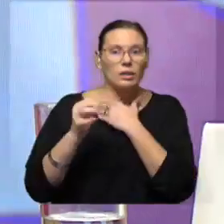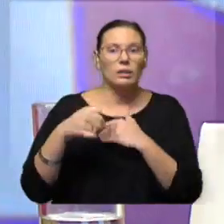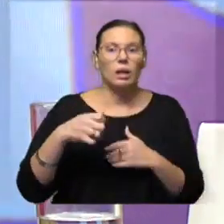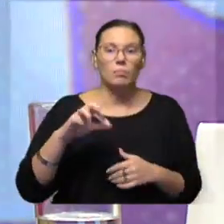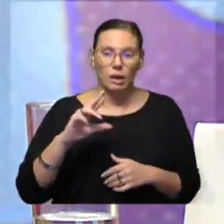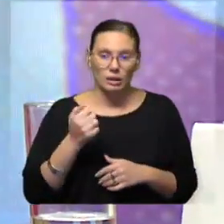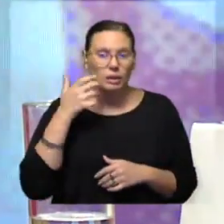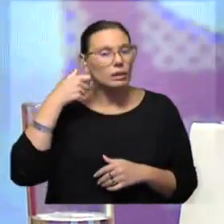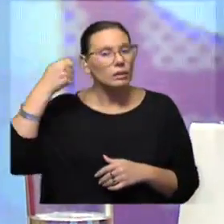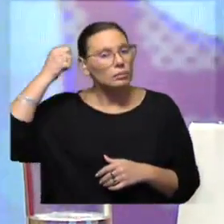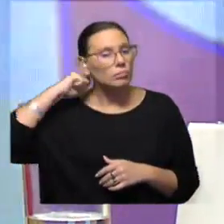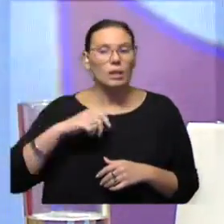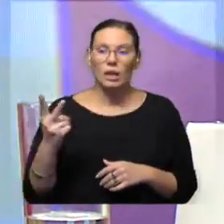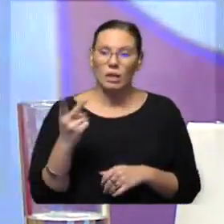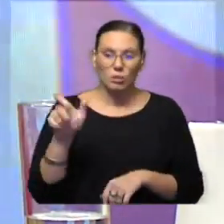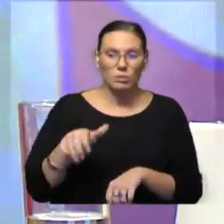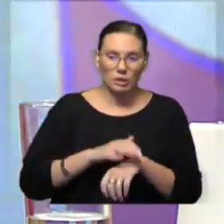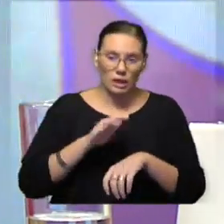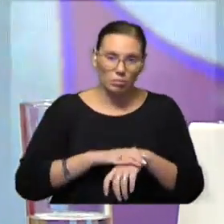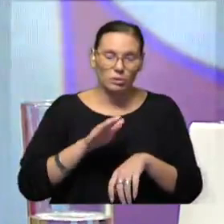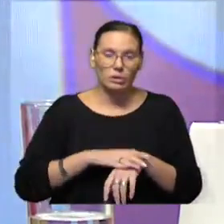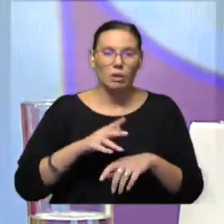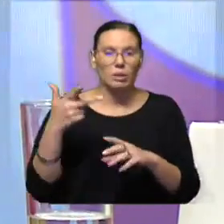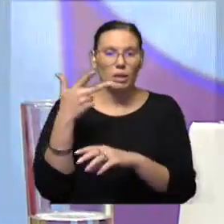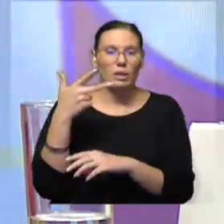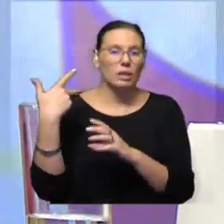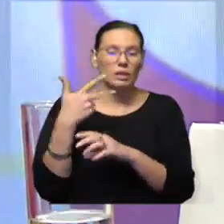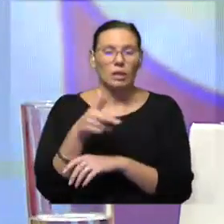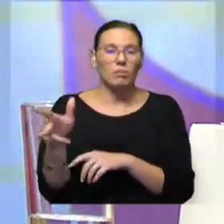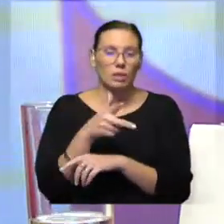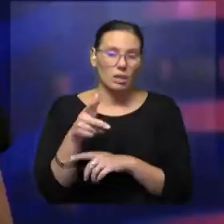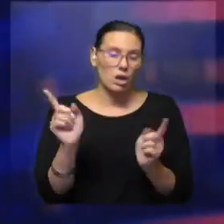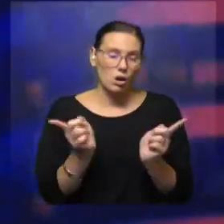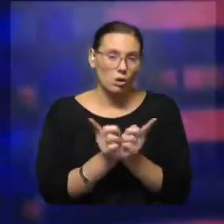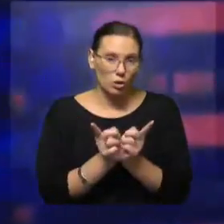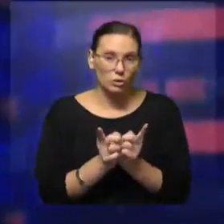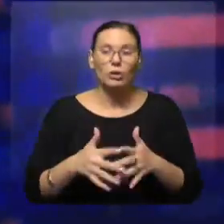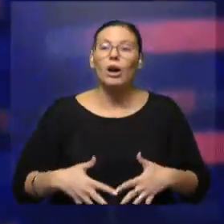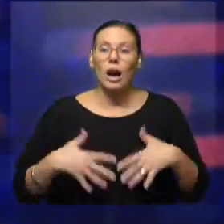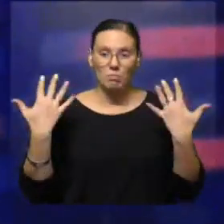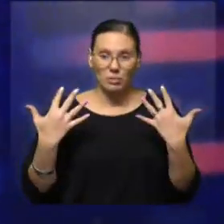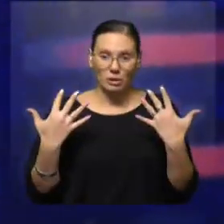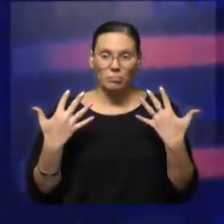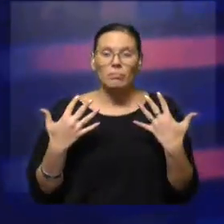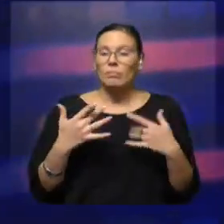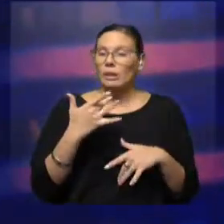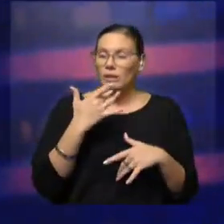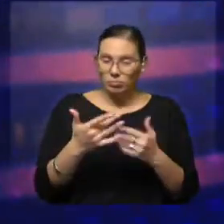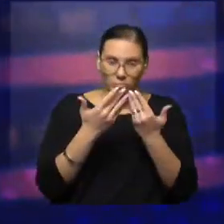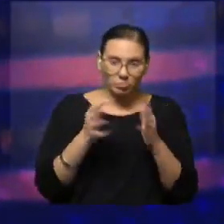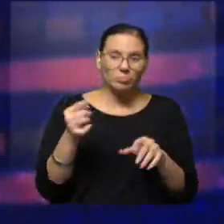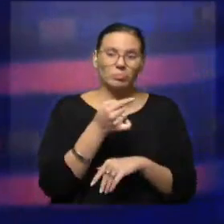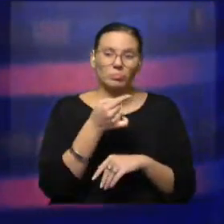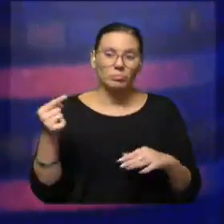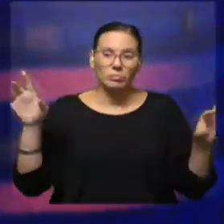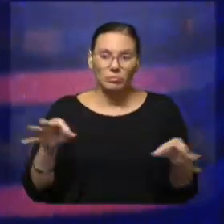Kupfer, que fueron las realizadoras de este corto campeón, digamos. Exactamente, corto campeón. Y bueno, y qué divino para arrancar la semana